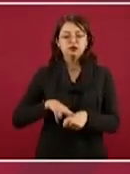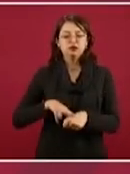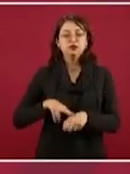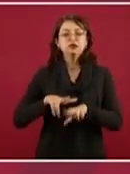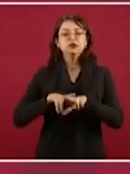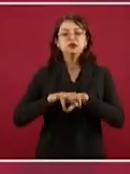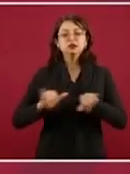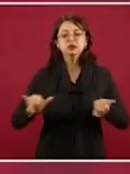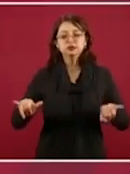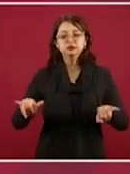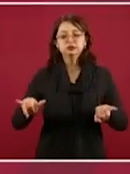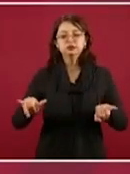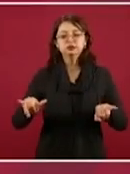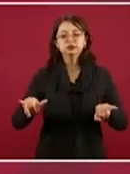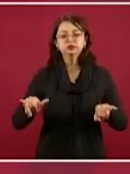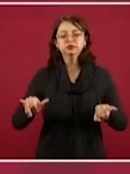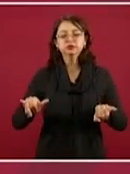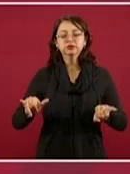ni